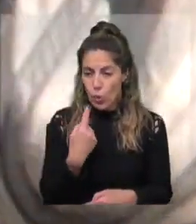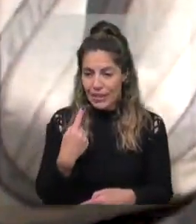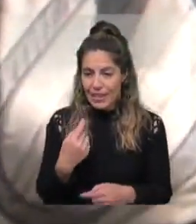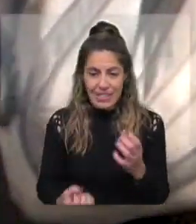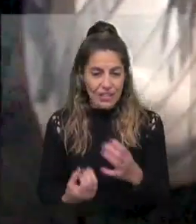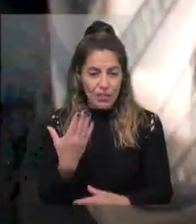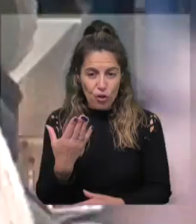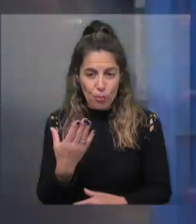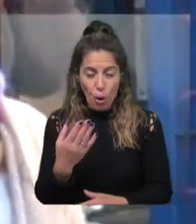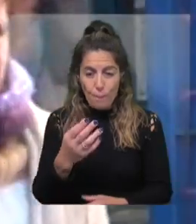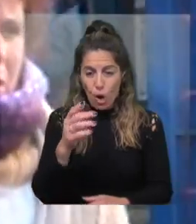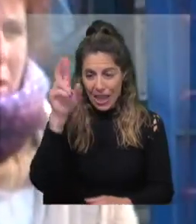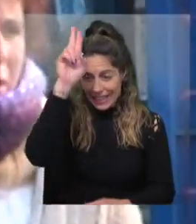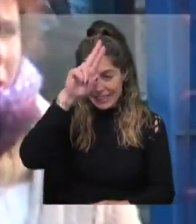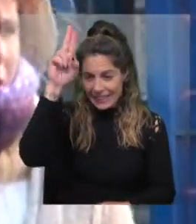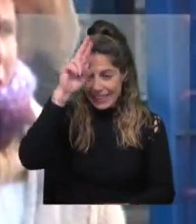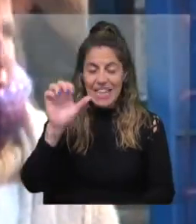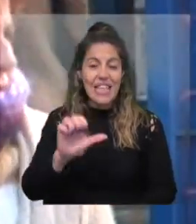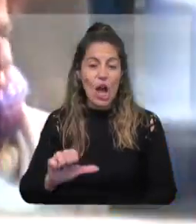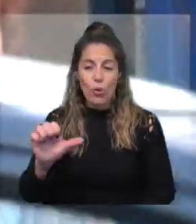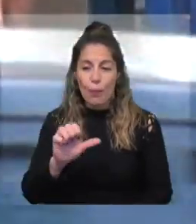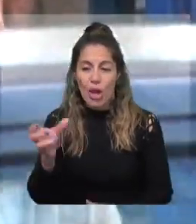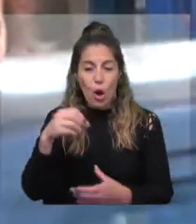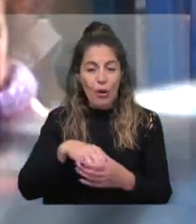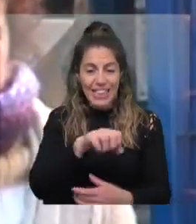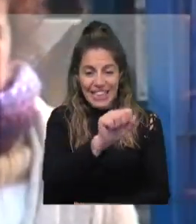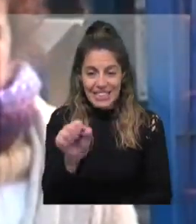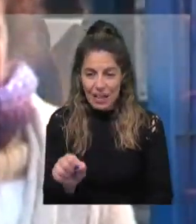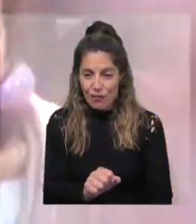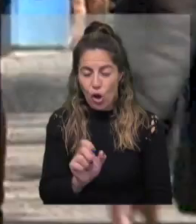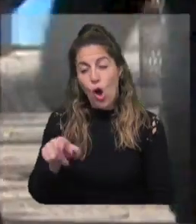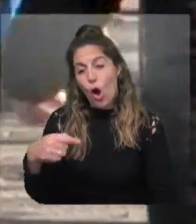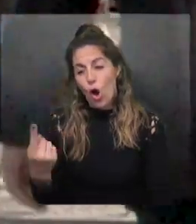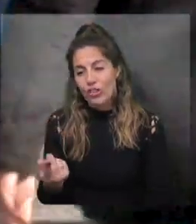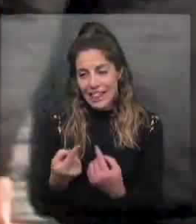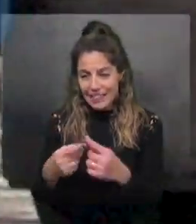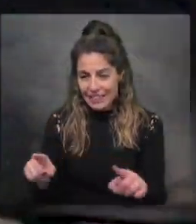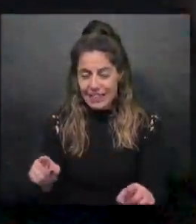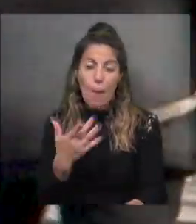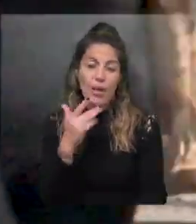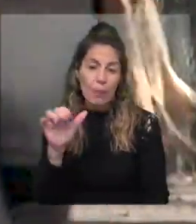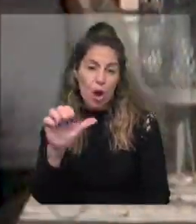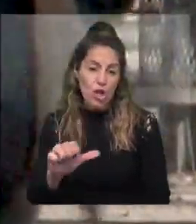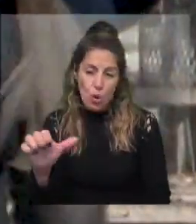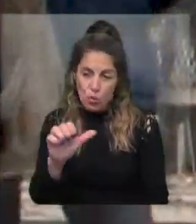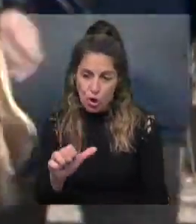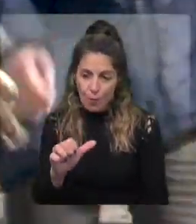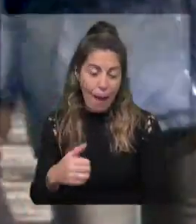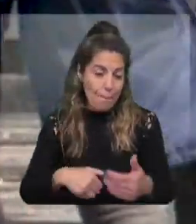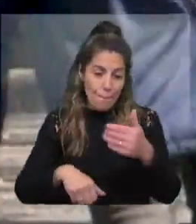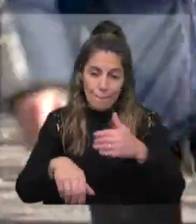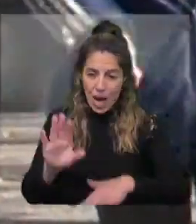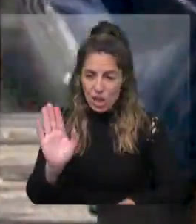por indígenas, europeos y componentes afro, ¿tá? Pero otras poblaciones son distintas. Por ejemplo, en Europa son la mayoría